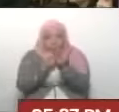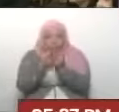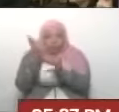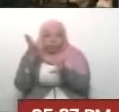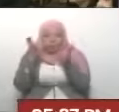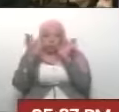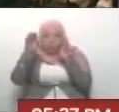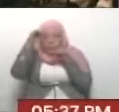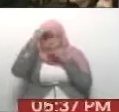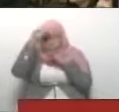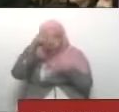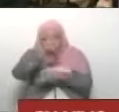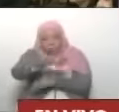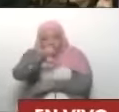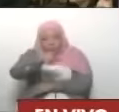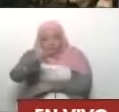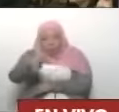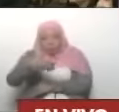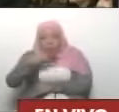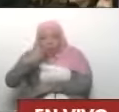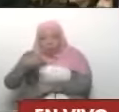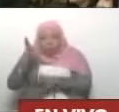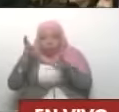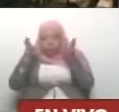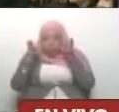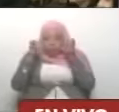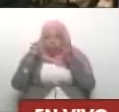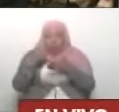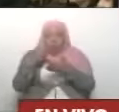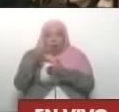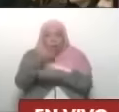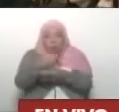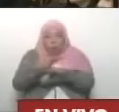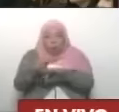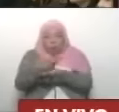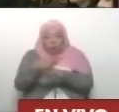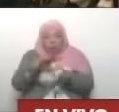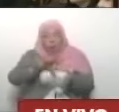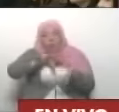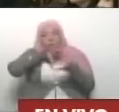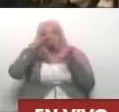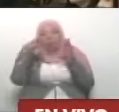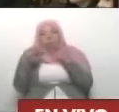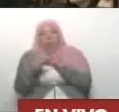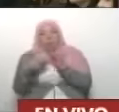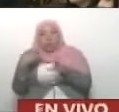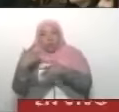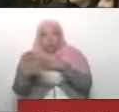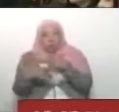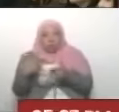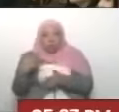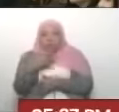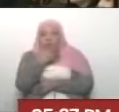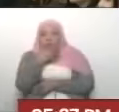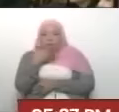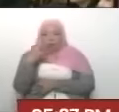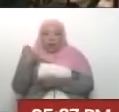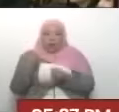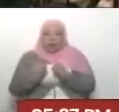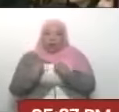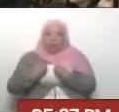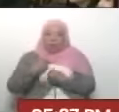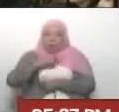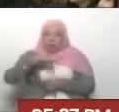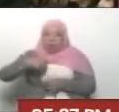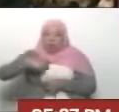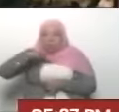pueblo y gobernar obedeciendo al pueblo, renovando todo lo que haya que renovar y mejorando la vida de nuestro pueblo.